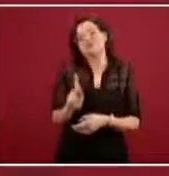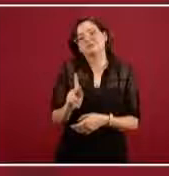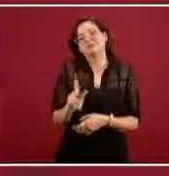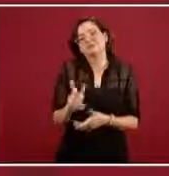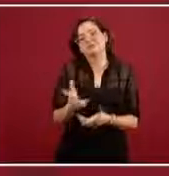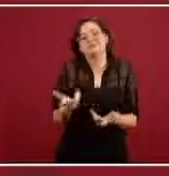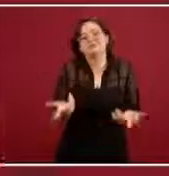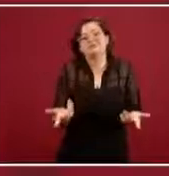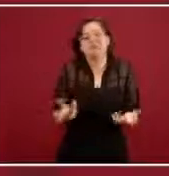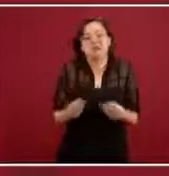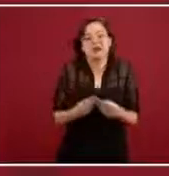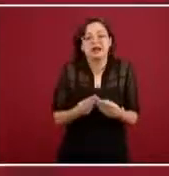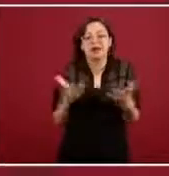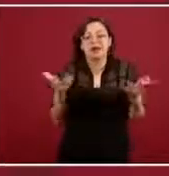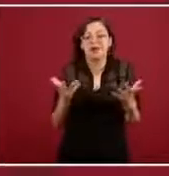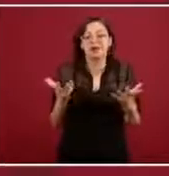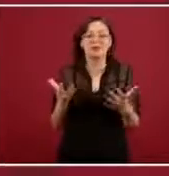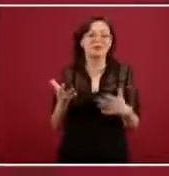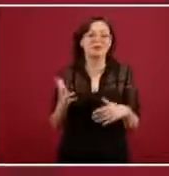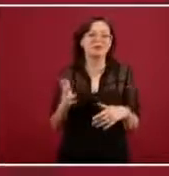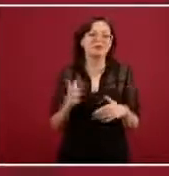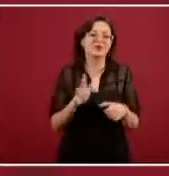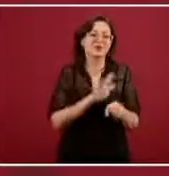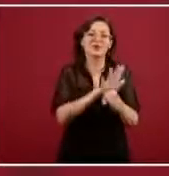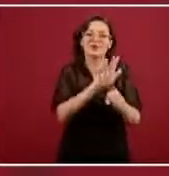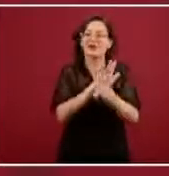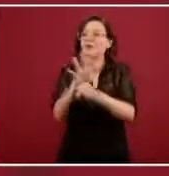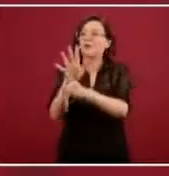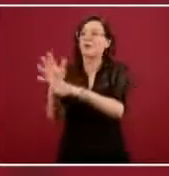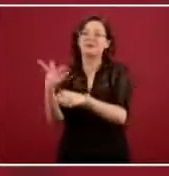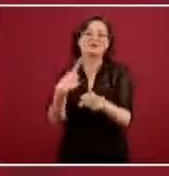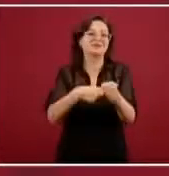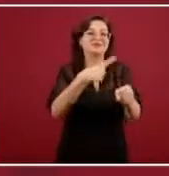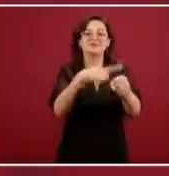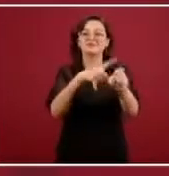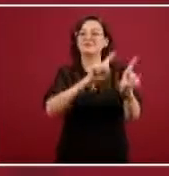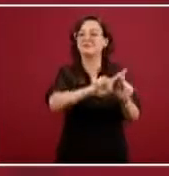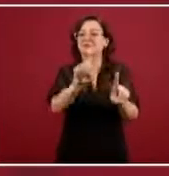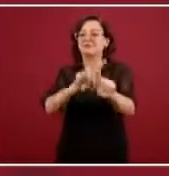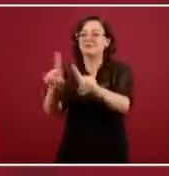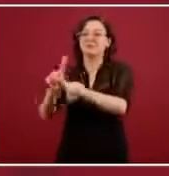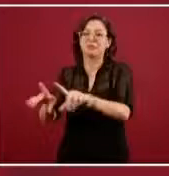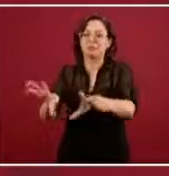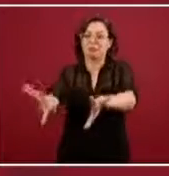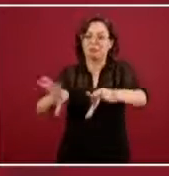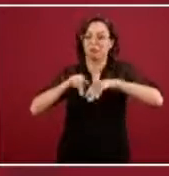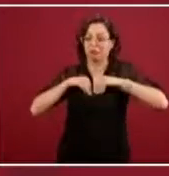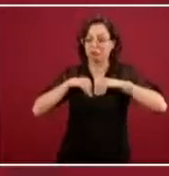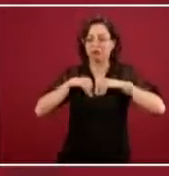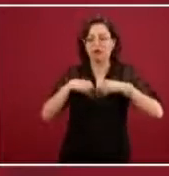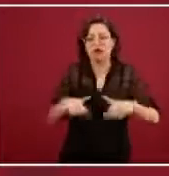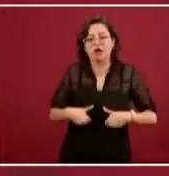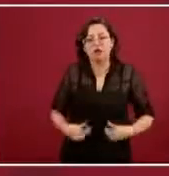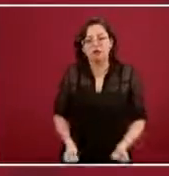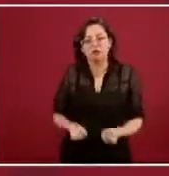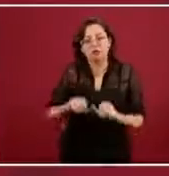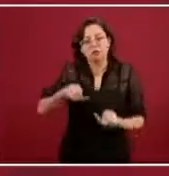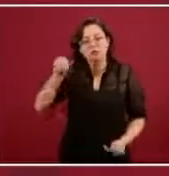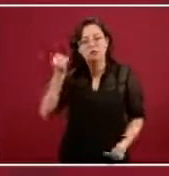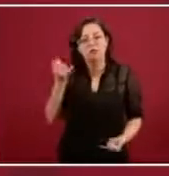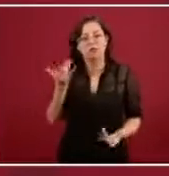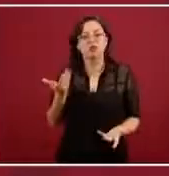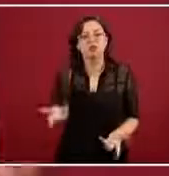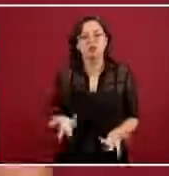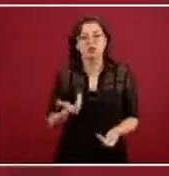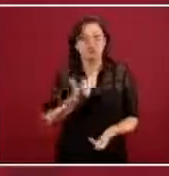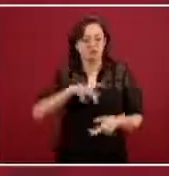con prácticamente cualquier enfermedad infecciosa, yo diría que sí, que lo más probable es que la